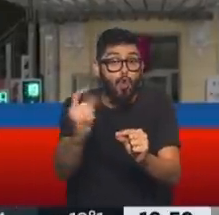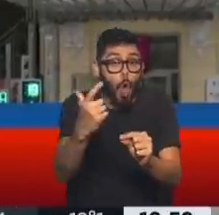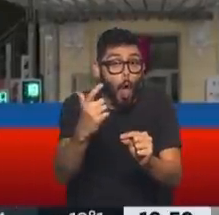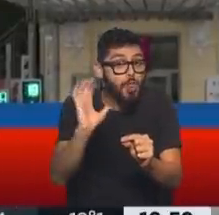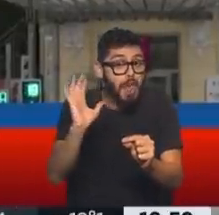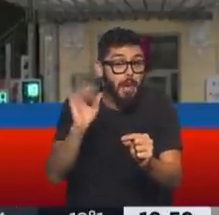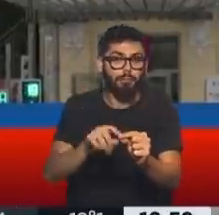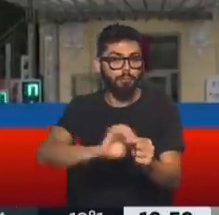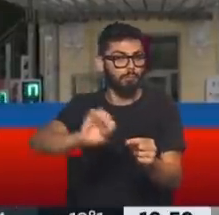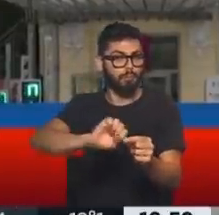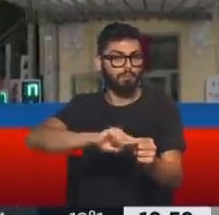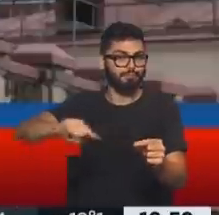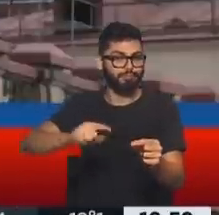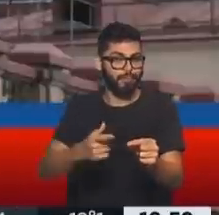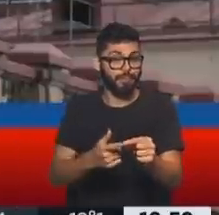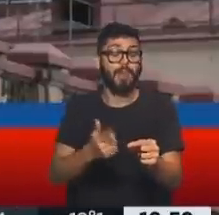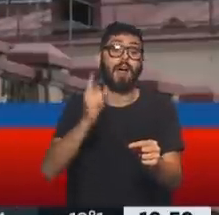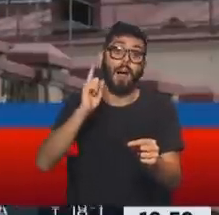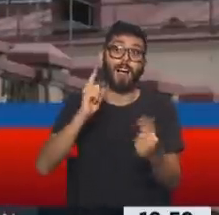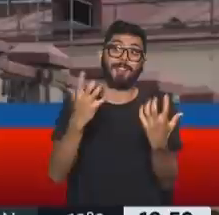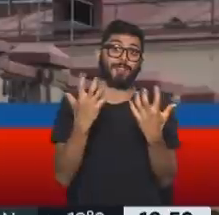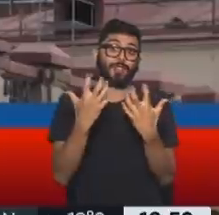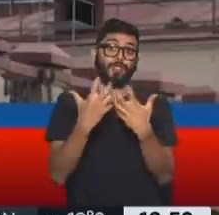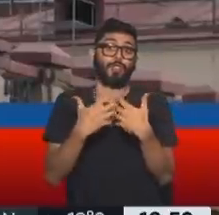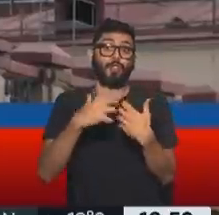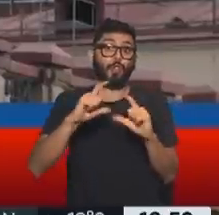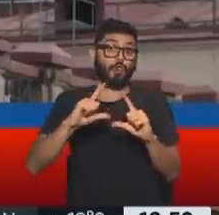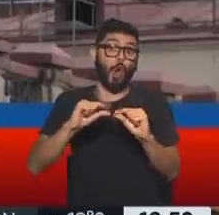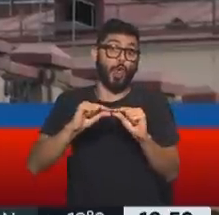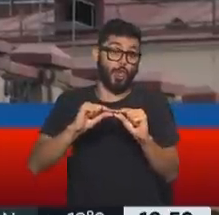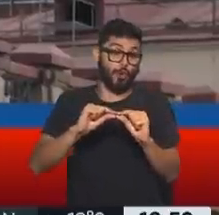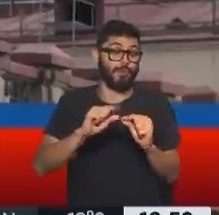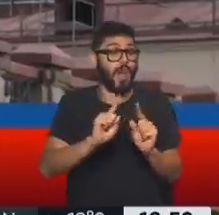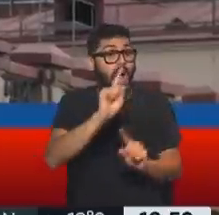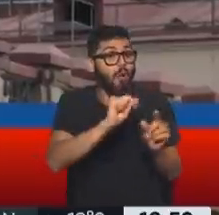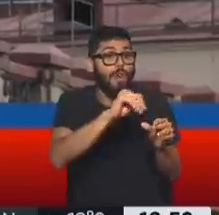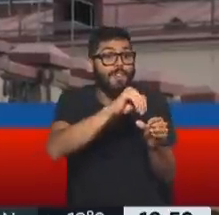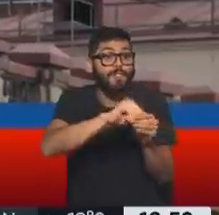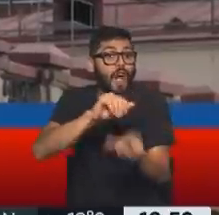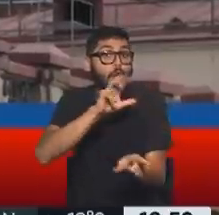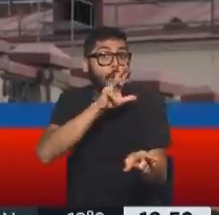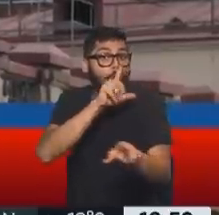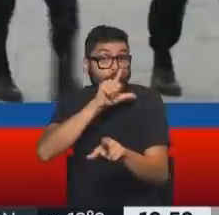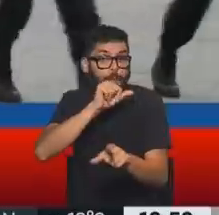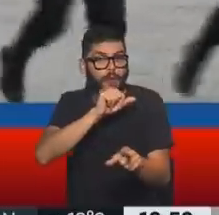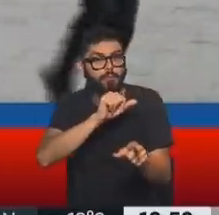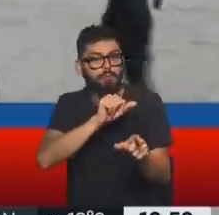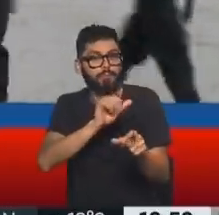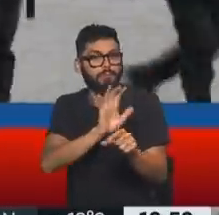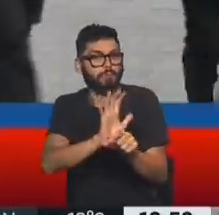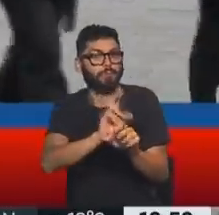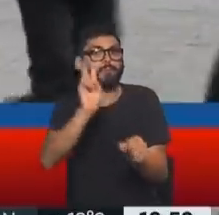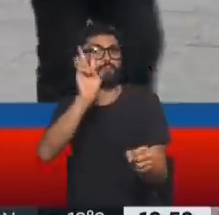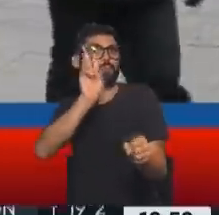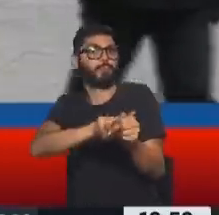excluir al determinado sistema a determinados bancos rusos del sistema swift lo que permite justamente es